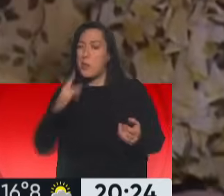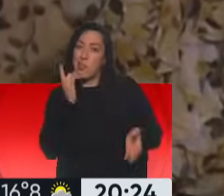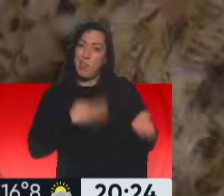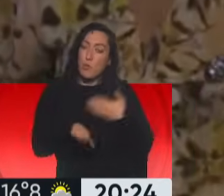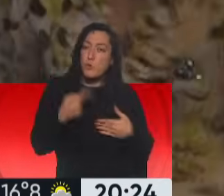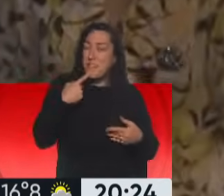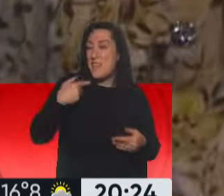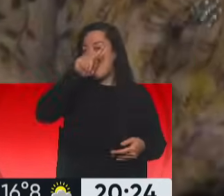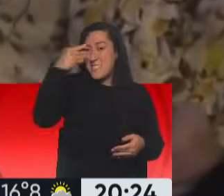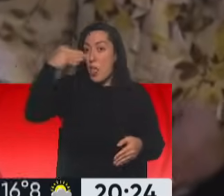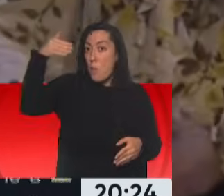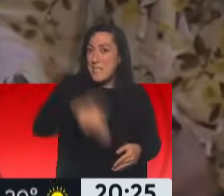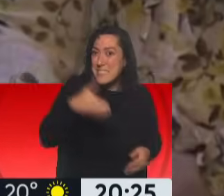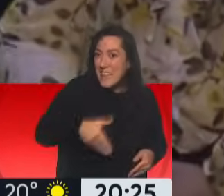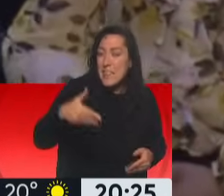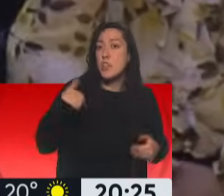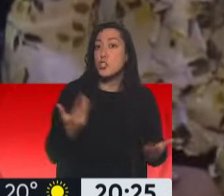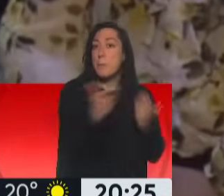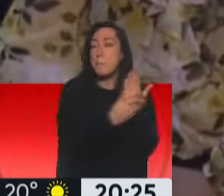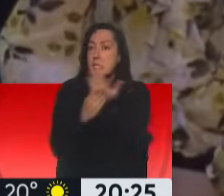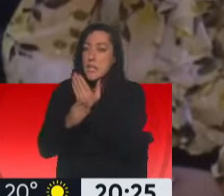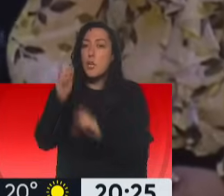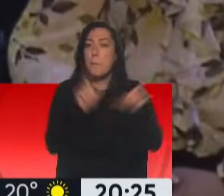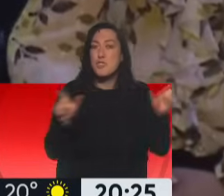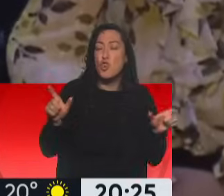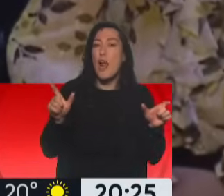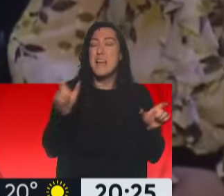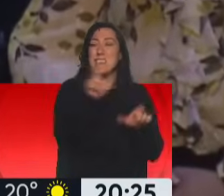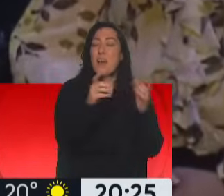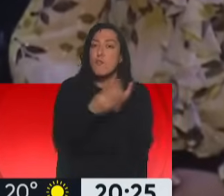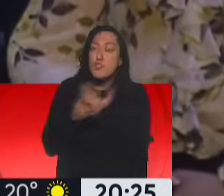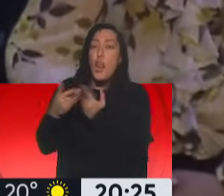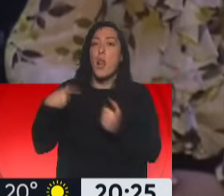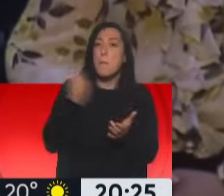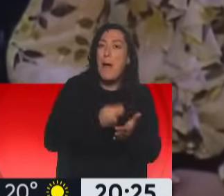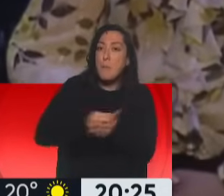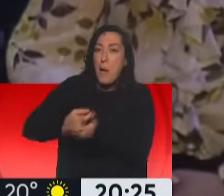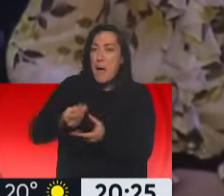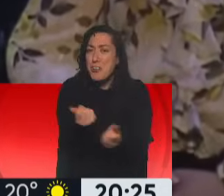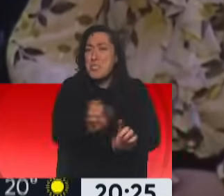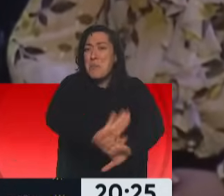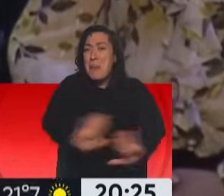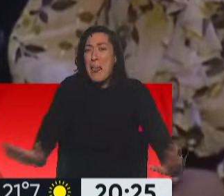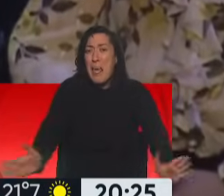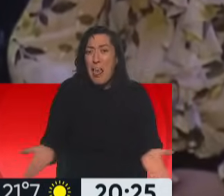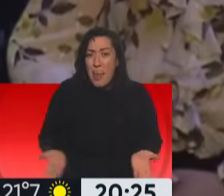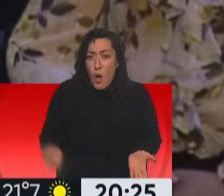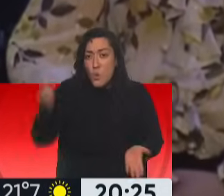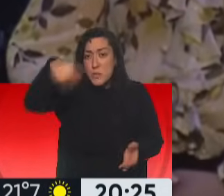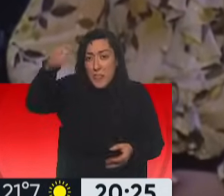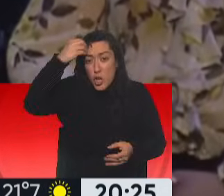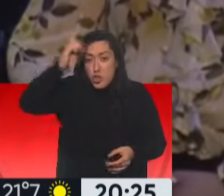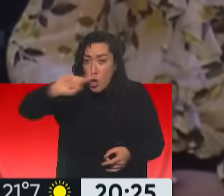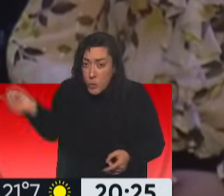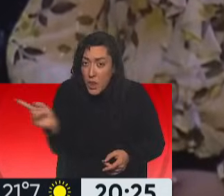Estado presente, financiaron ministerios y funcionarios que no sirven para nada. No se olviden que